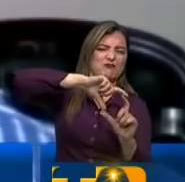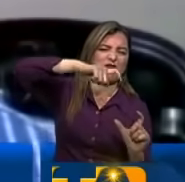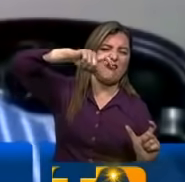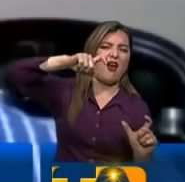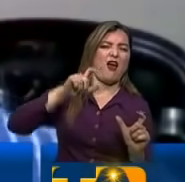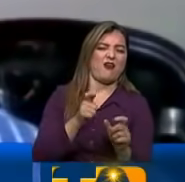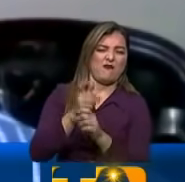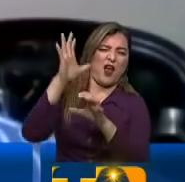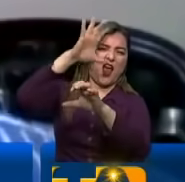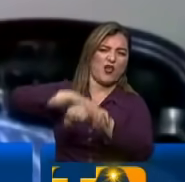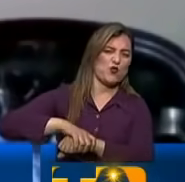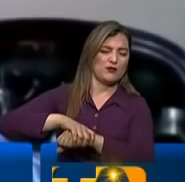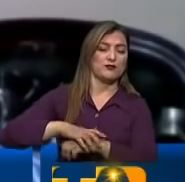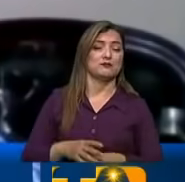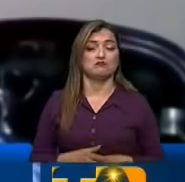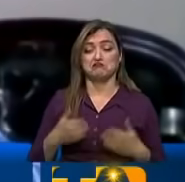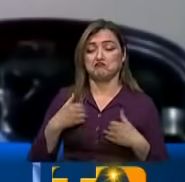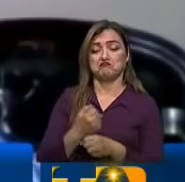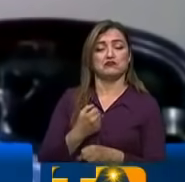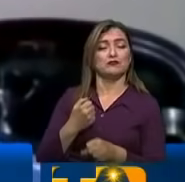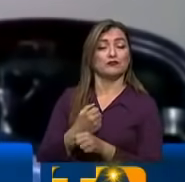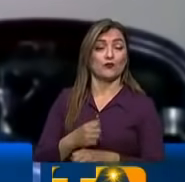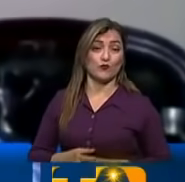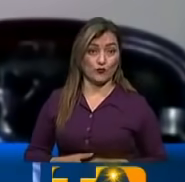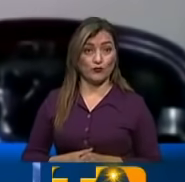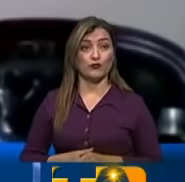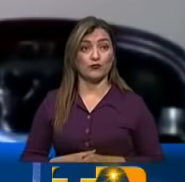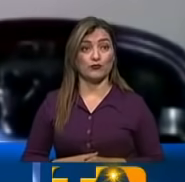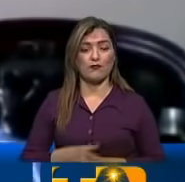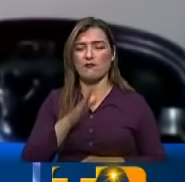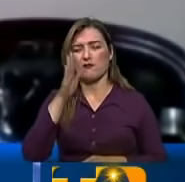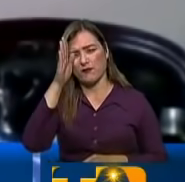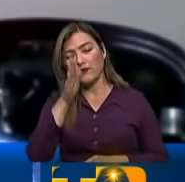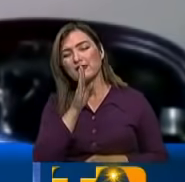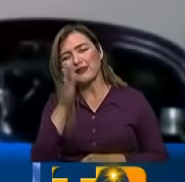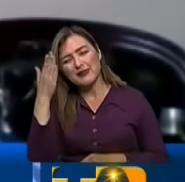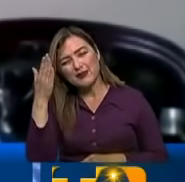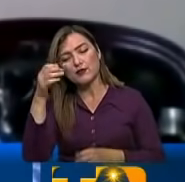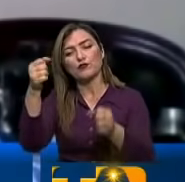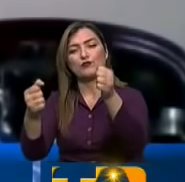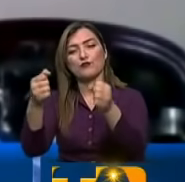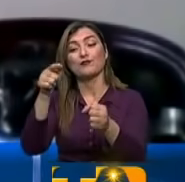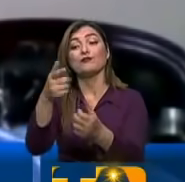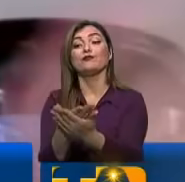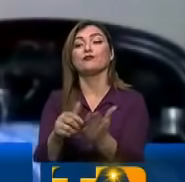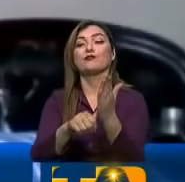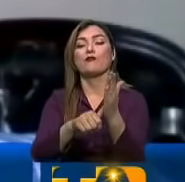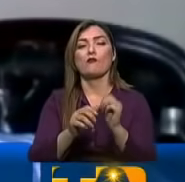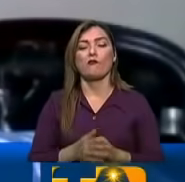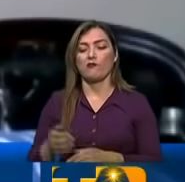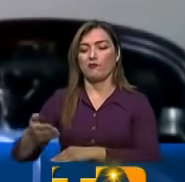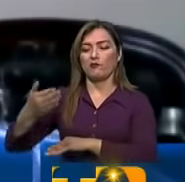que diciendo, estamos haciendo nuestro trabajo. Pero además todos sabemos que siempre le piden la cédula al conductor. Juan Carlos no iba conduciendo, iba sentado